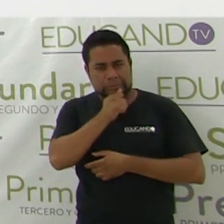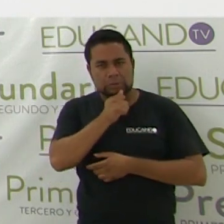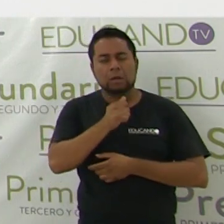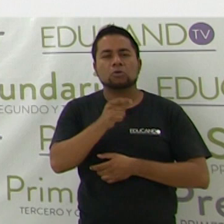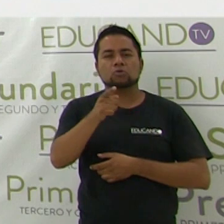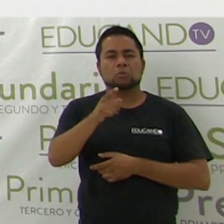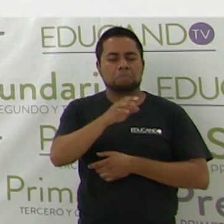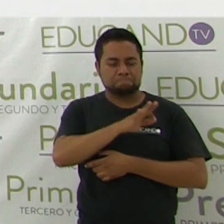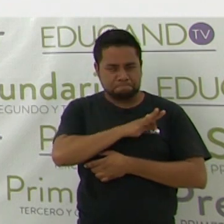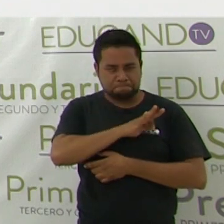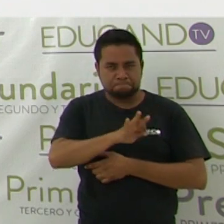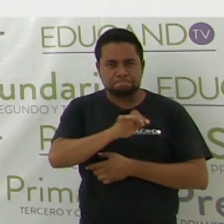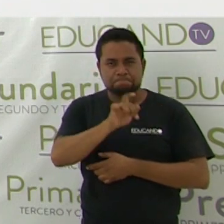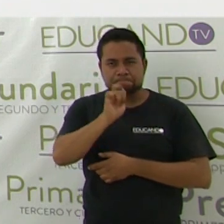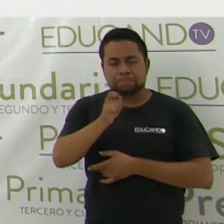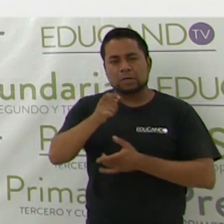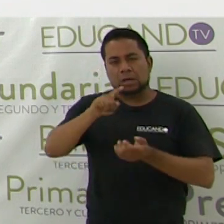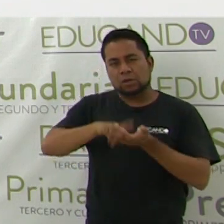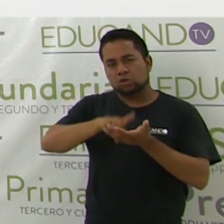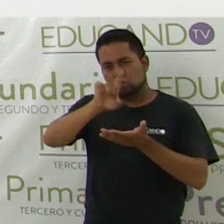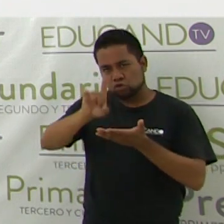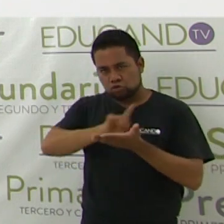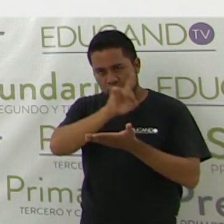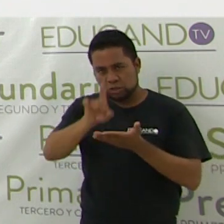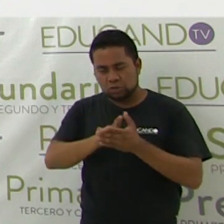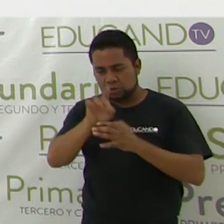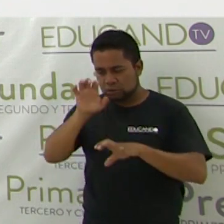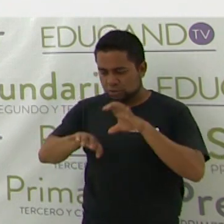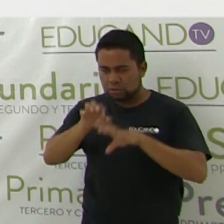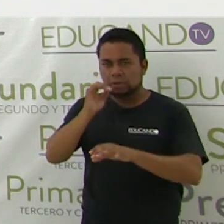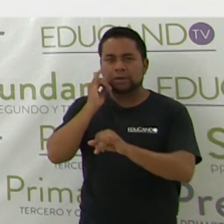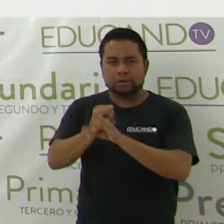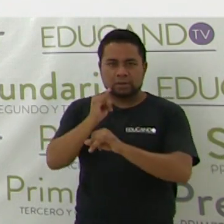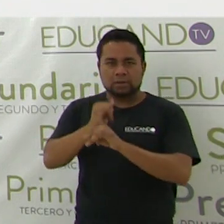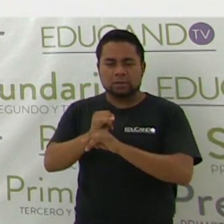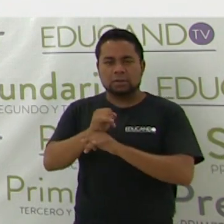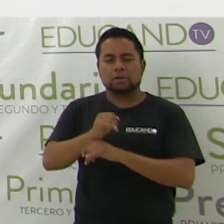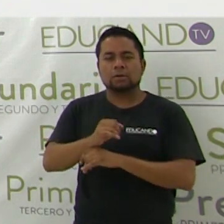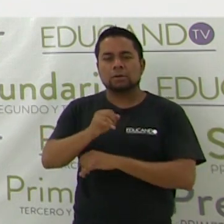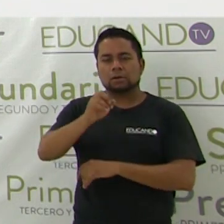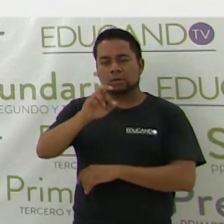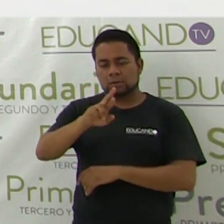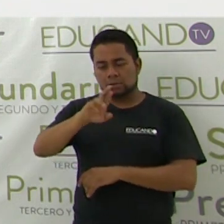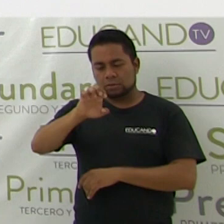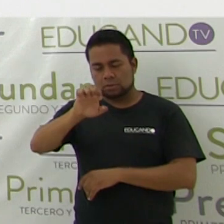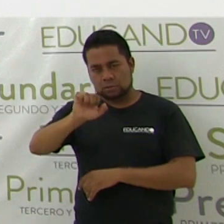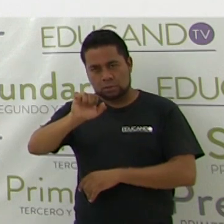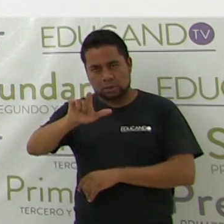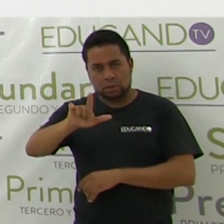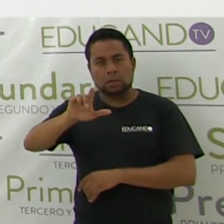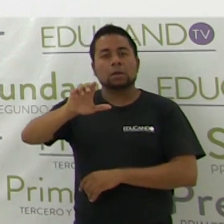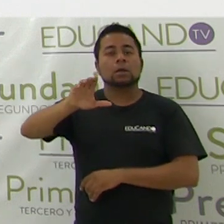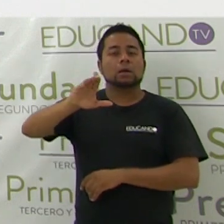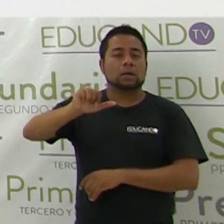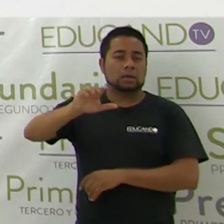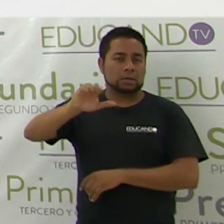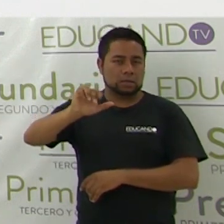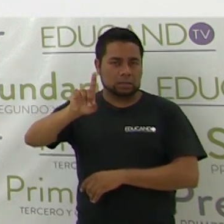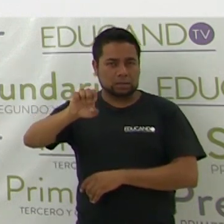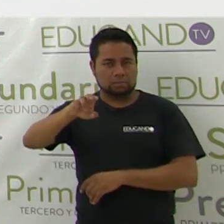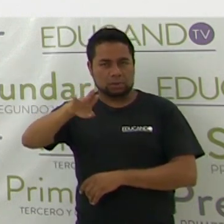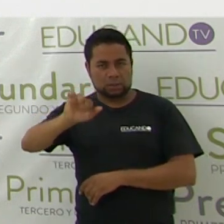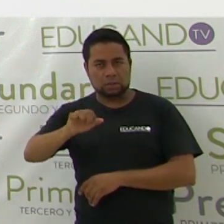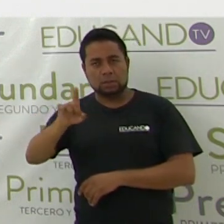pueden consultar el diccionario electrónico de la Real Academia de la Lengua Española. Muy